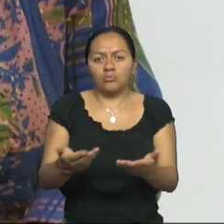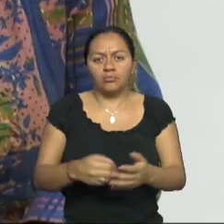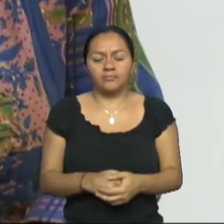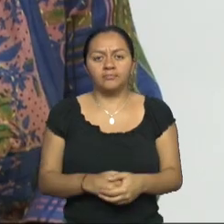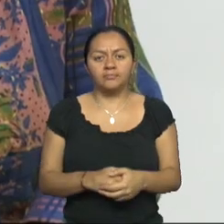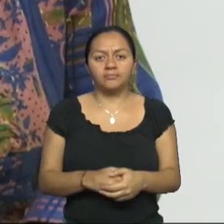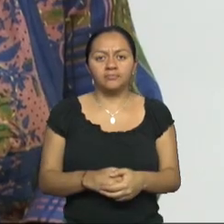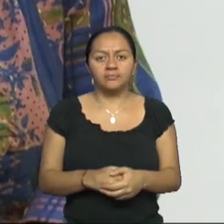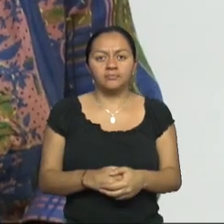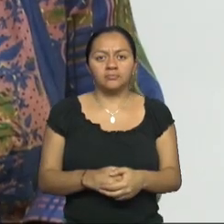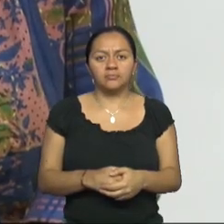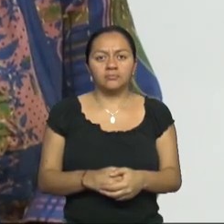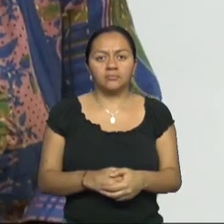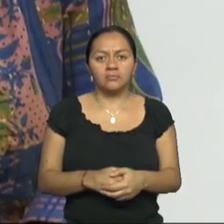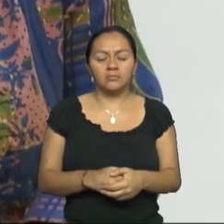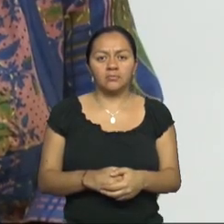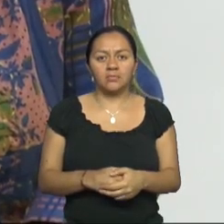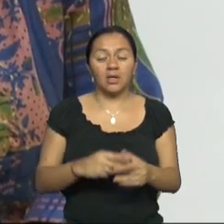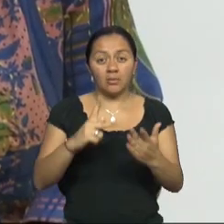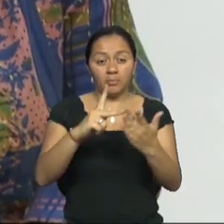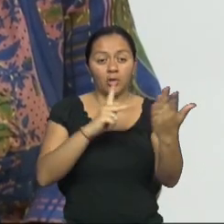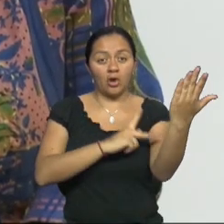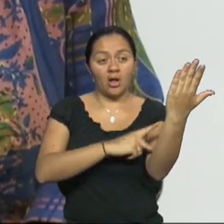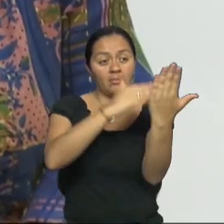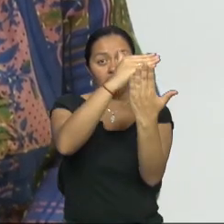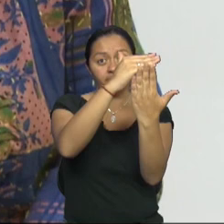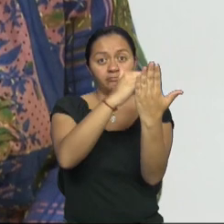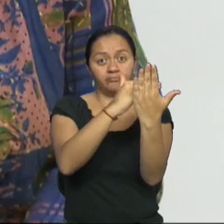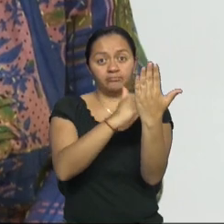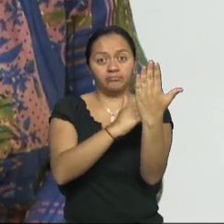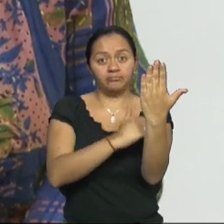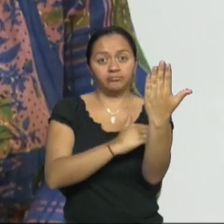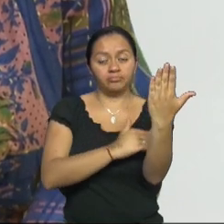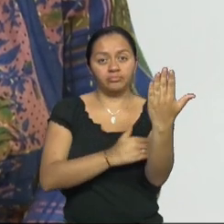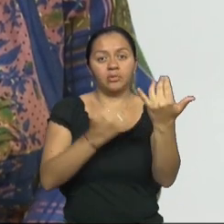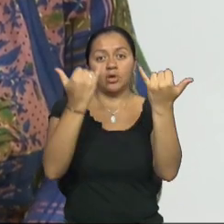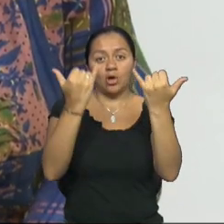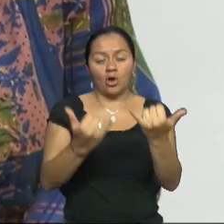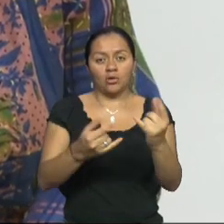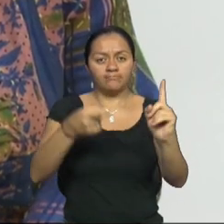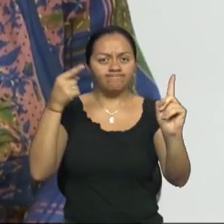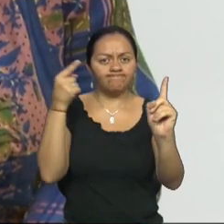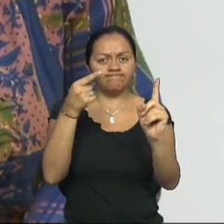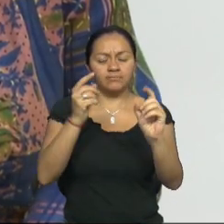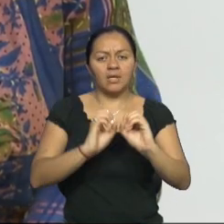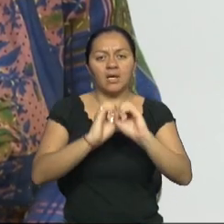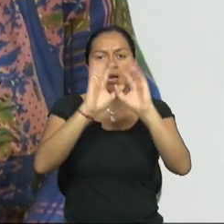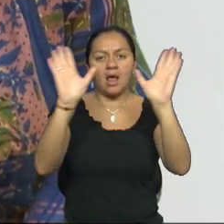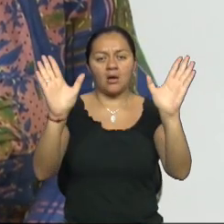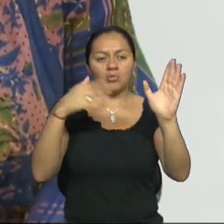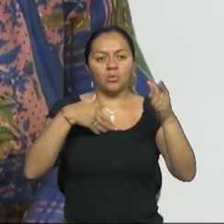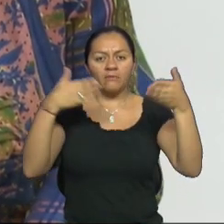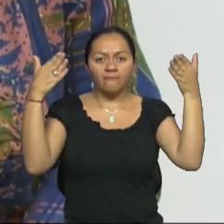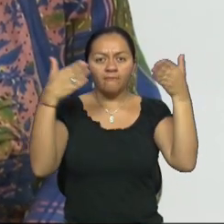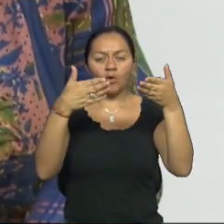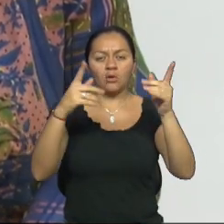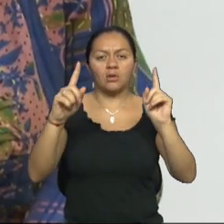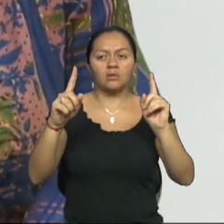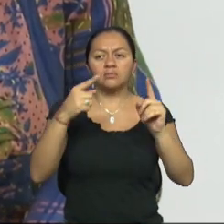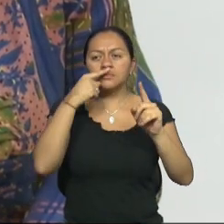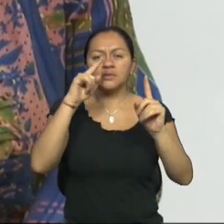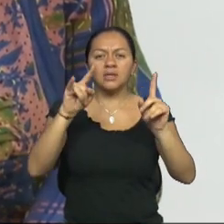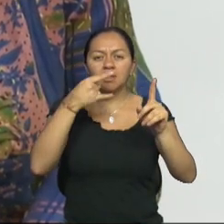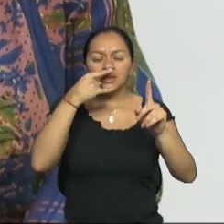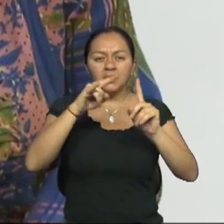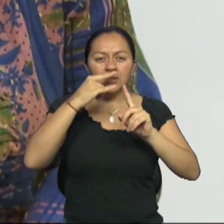el programa? Sí. Ajá. Yo creo que se hace una gran énfasis, un gran enfoque, es la primera niñez,